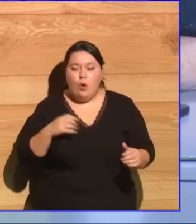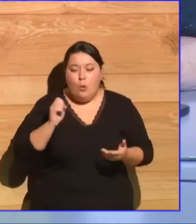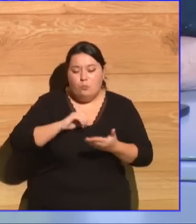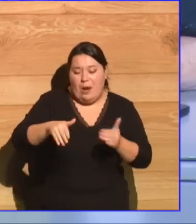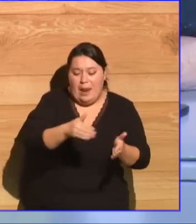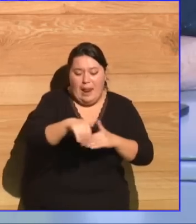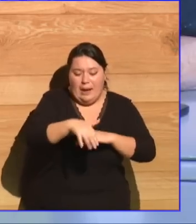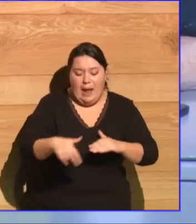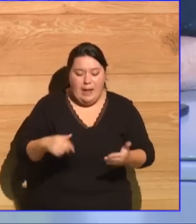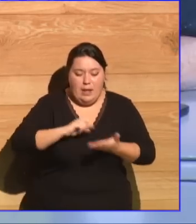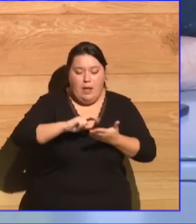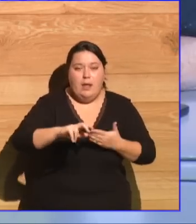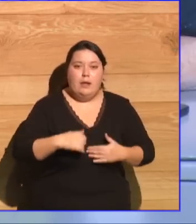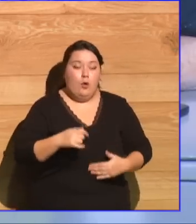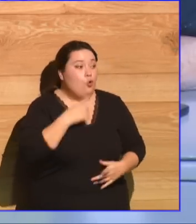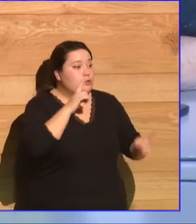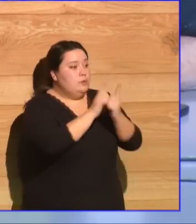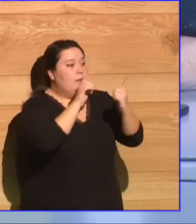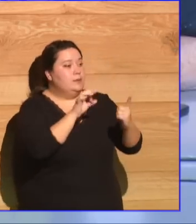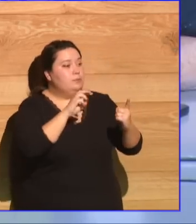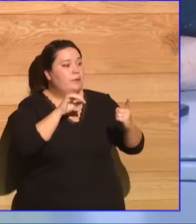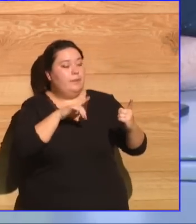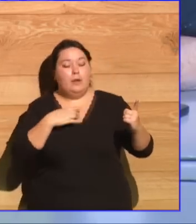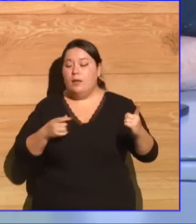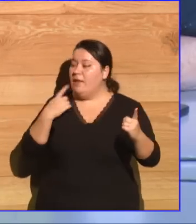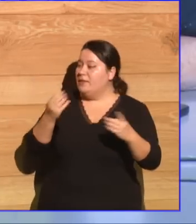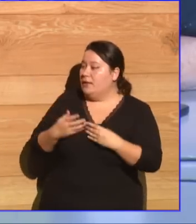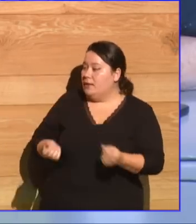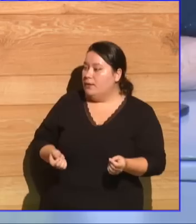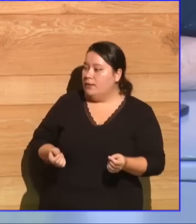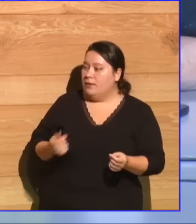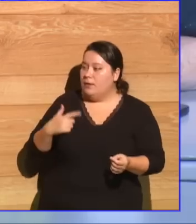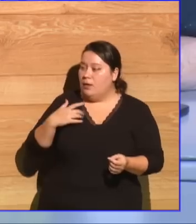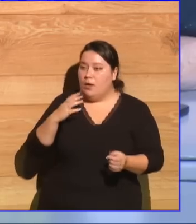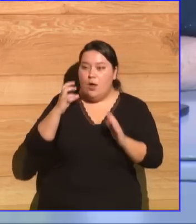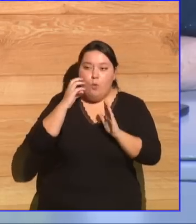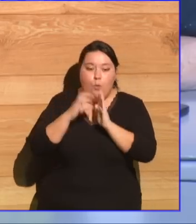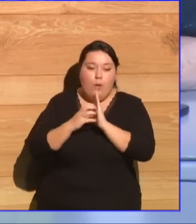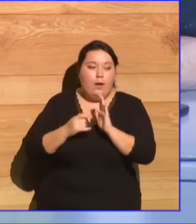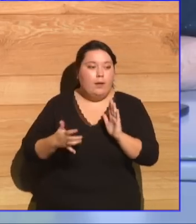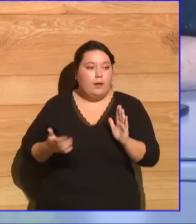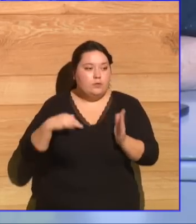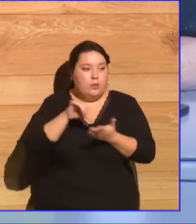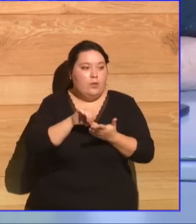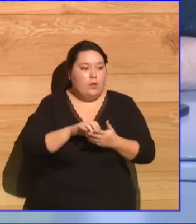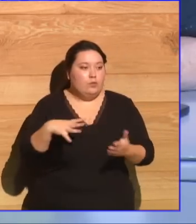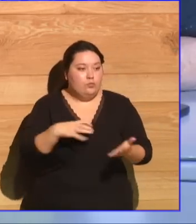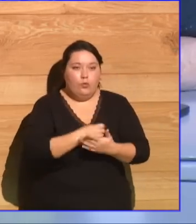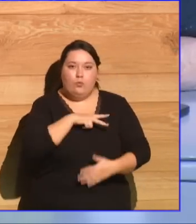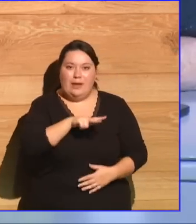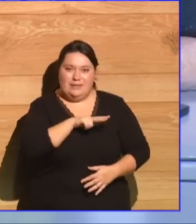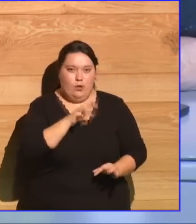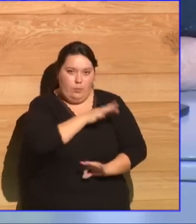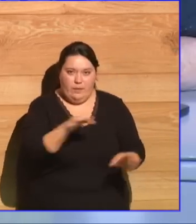caminando y de pronto digo, hostia, pero ese es Spielberg. Digo, digo, Spielberg, ¿qué haces aquí en Cuenca? Y dice, pues estoy viendo esta ciudad. Digo, ah, Todo en castellano